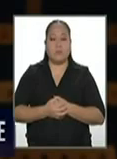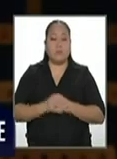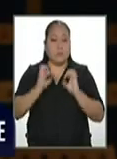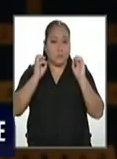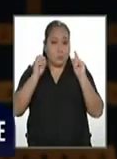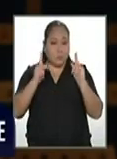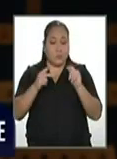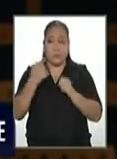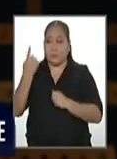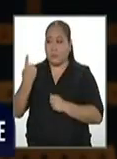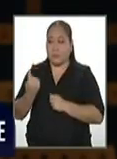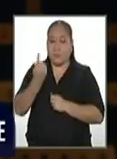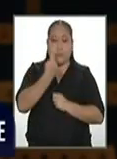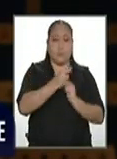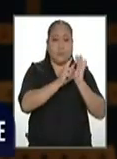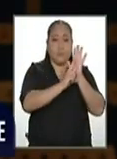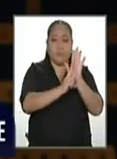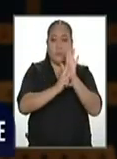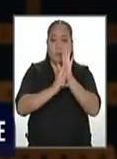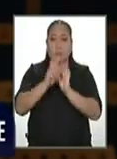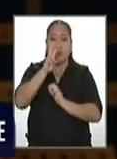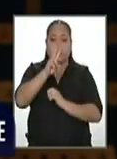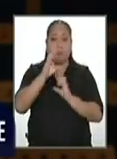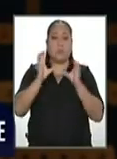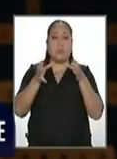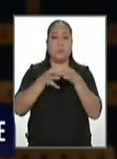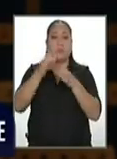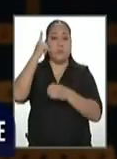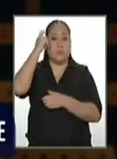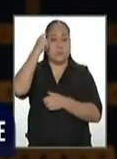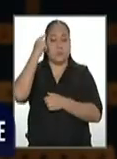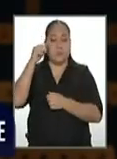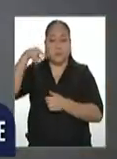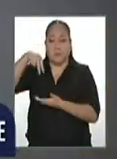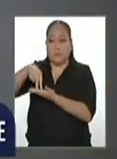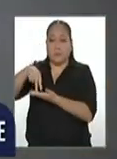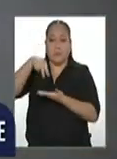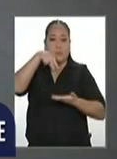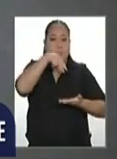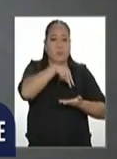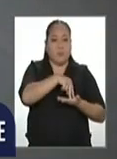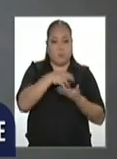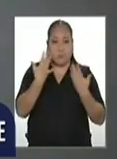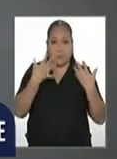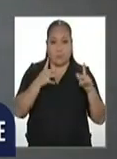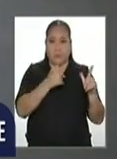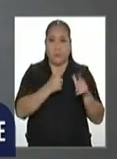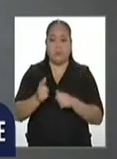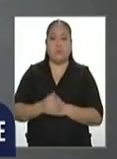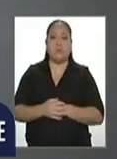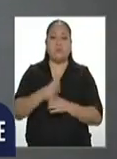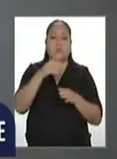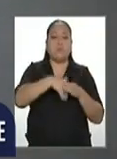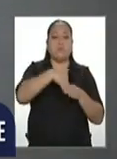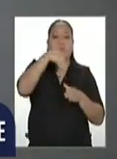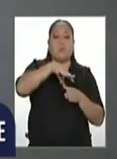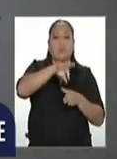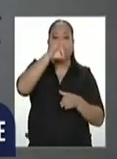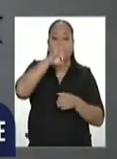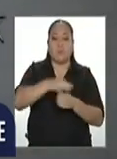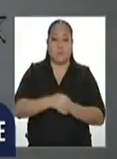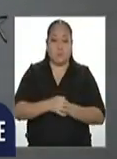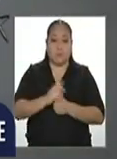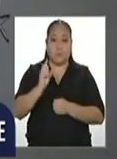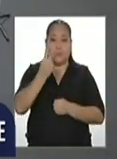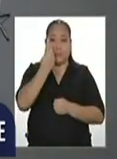Bien, los representantes de los dos partidos políticos se encuentran en sus ubicaciones. Por el orden sorteado, le corresponde la